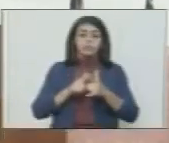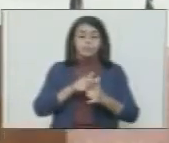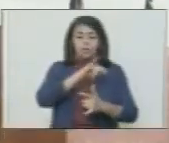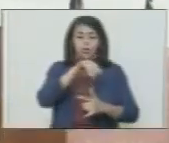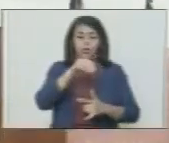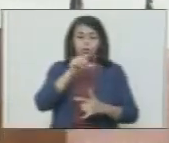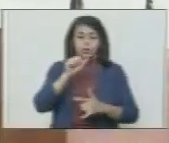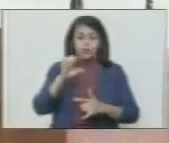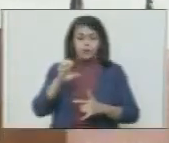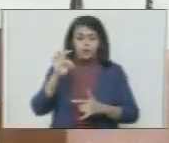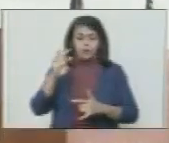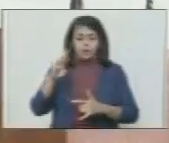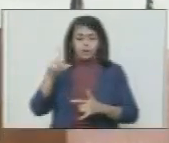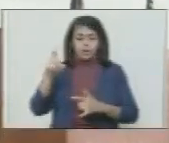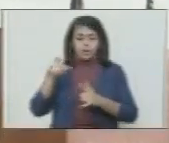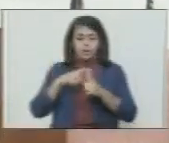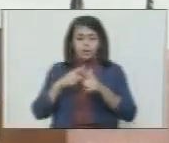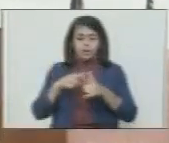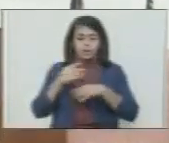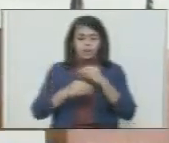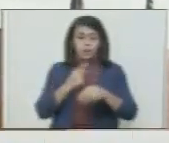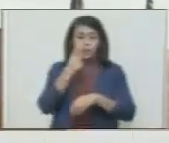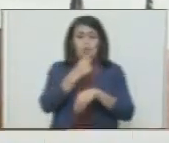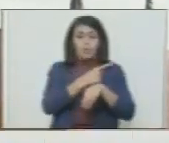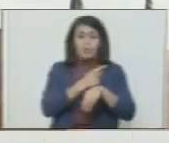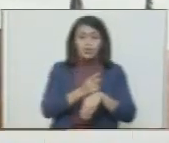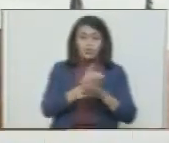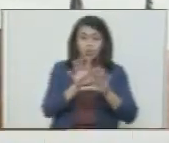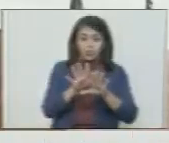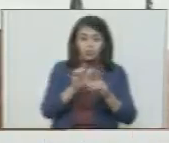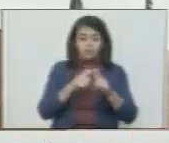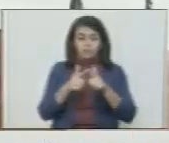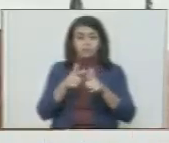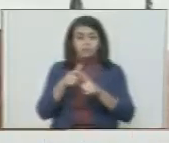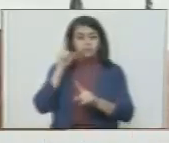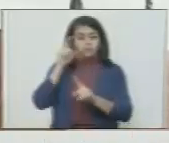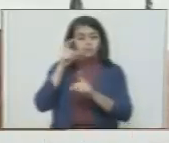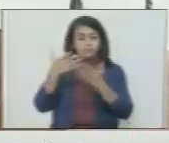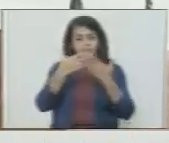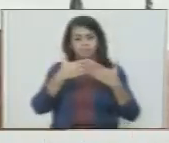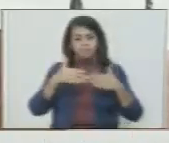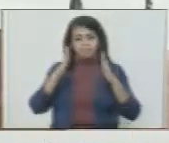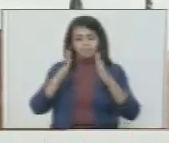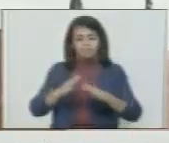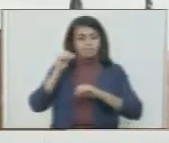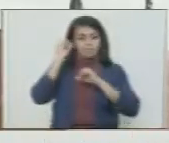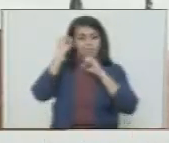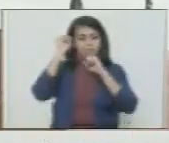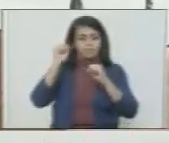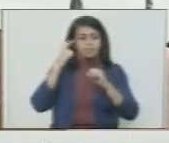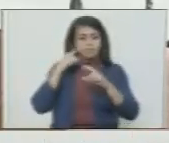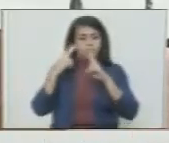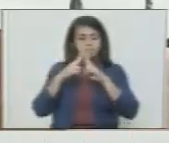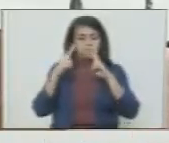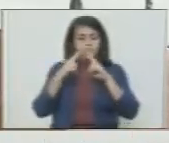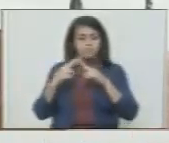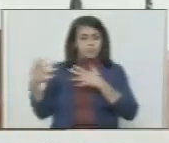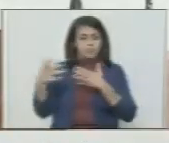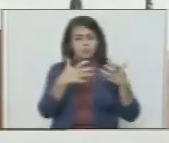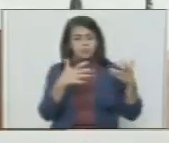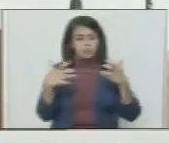aquella arenga de José Félix Rivas en los valles de Aragua. Diputado. A los seminaristas y estudiantes, a los héroes y heroínas